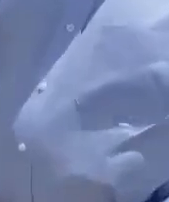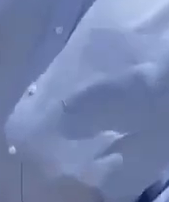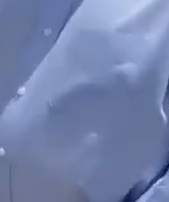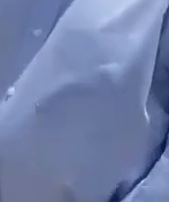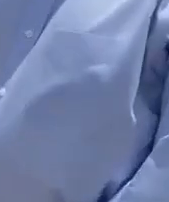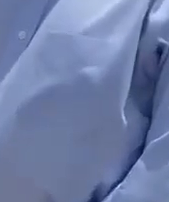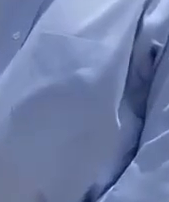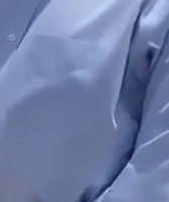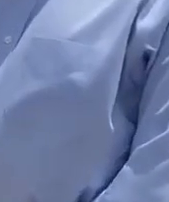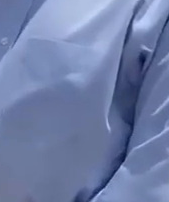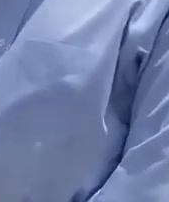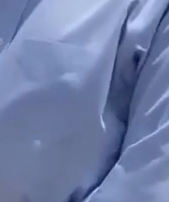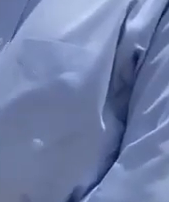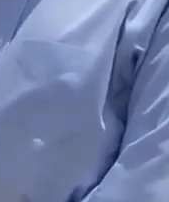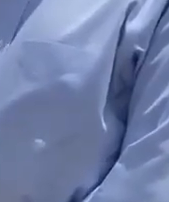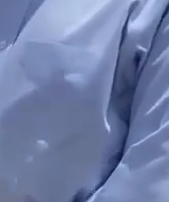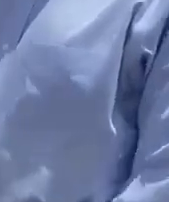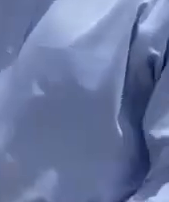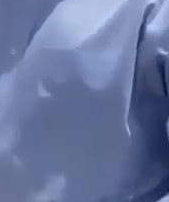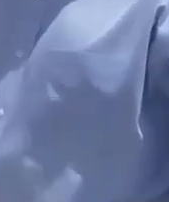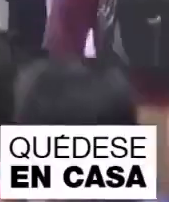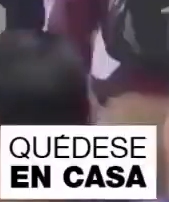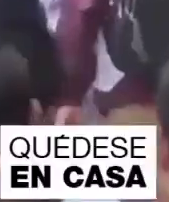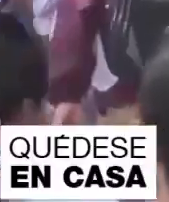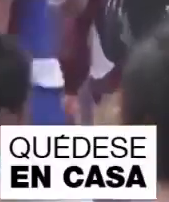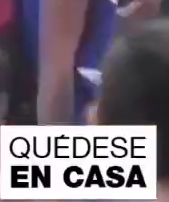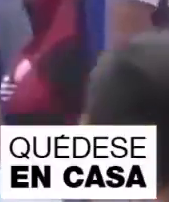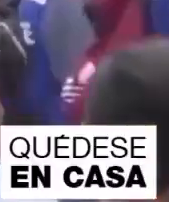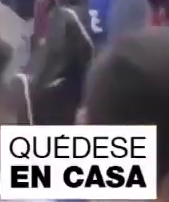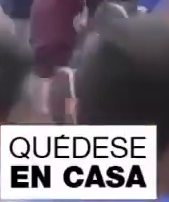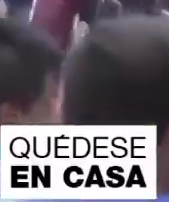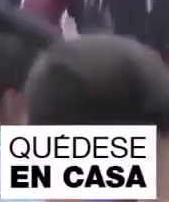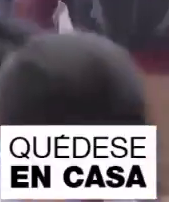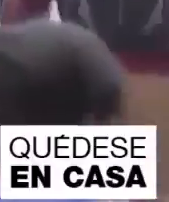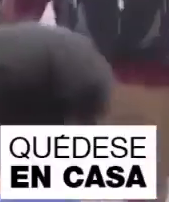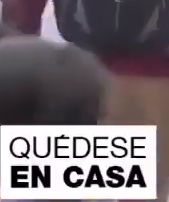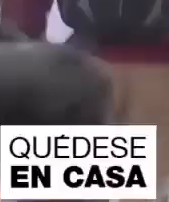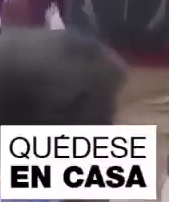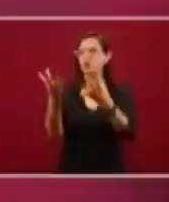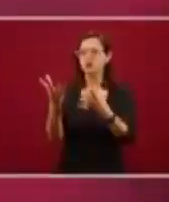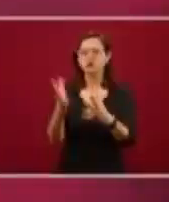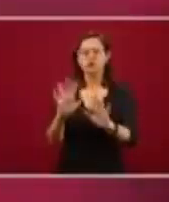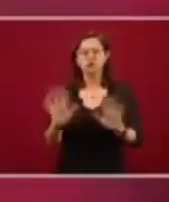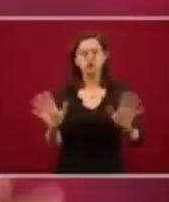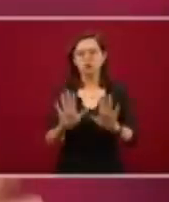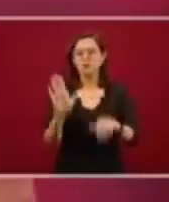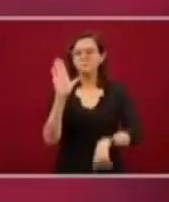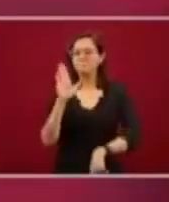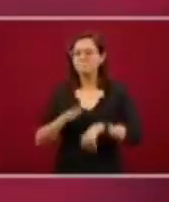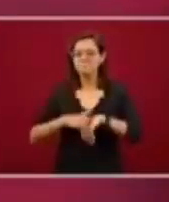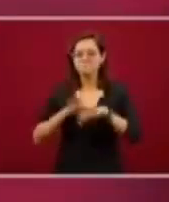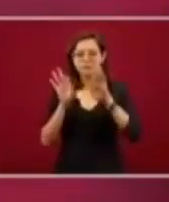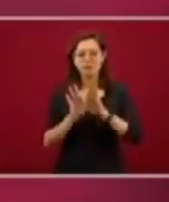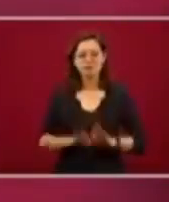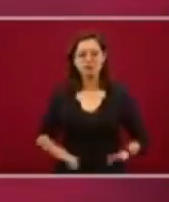cuyo objetivo es evitar la propagación de la pandemia del coronavirus en el país azteca. Lo